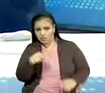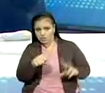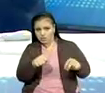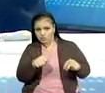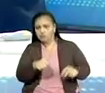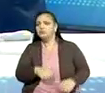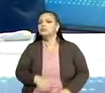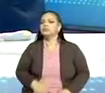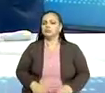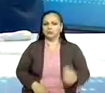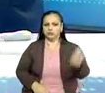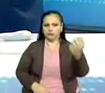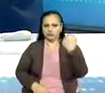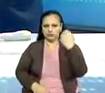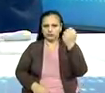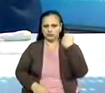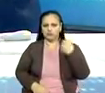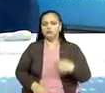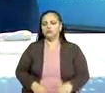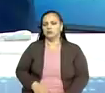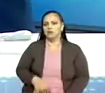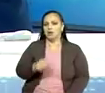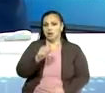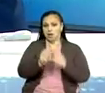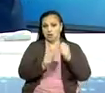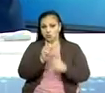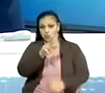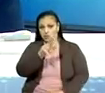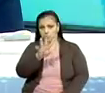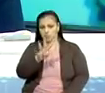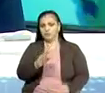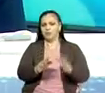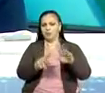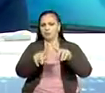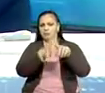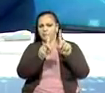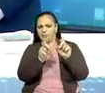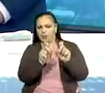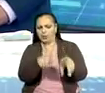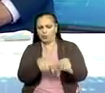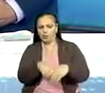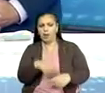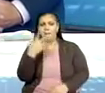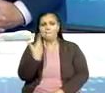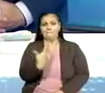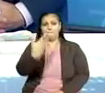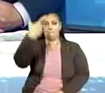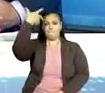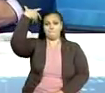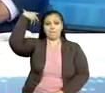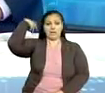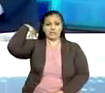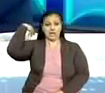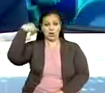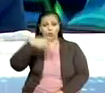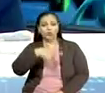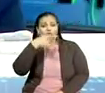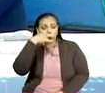Así es. Tú estás 34. Por 34. Te pregunto, ¿en tus años de niño fumabas delante de tu